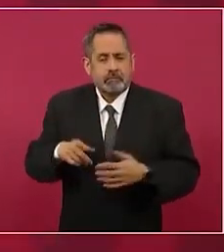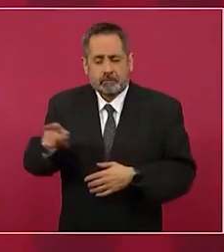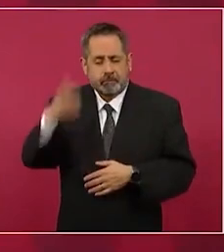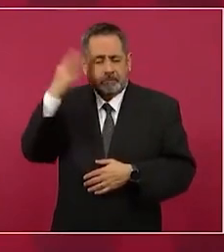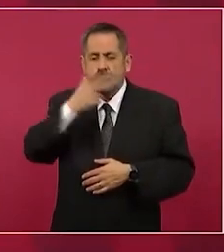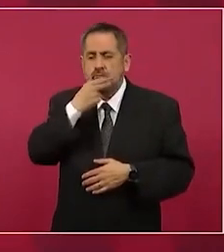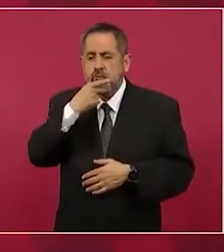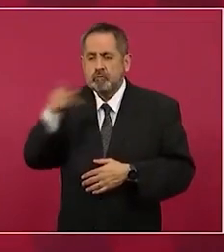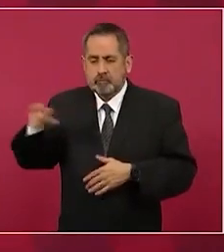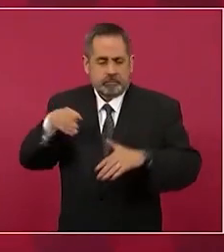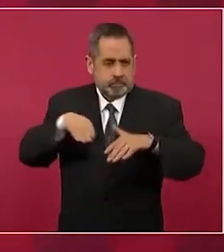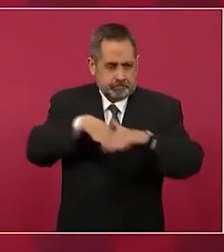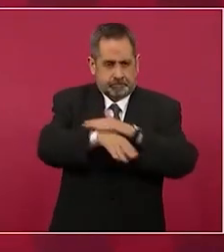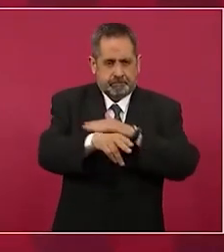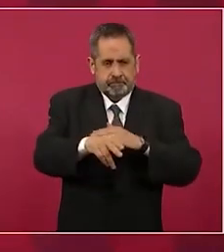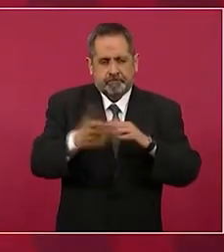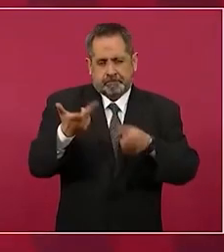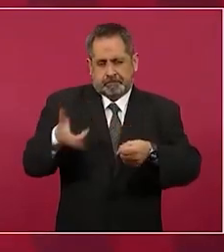quirófano,